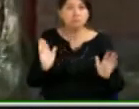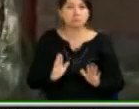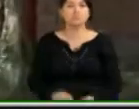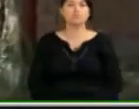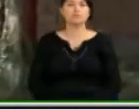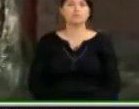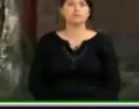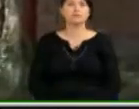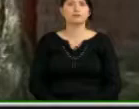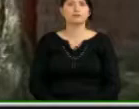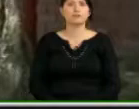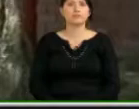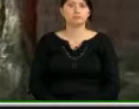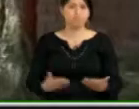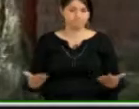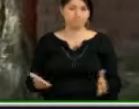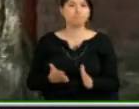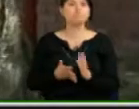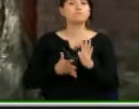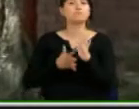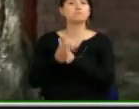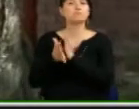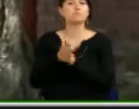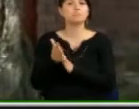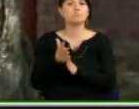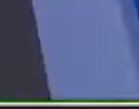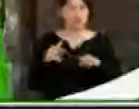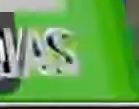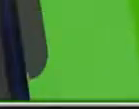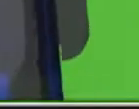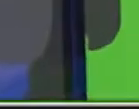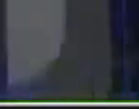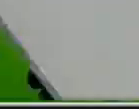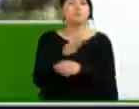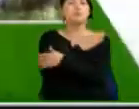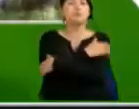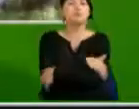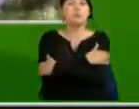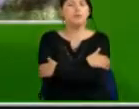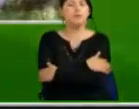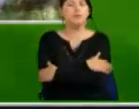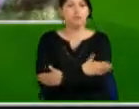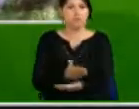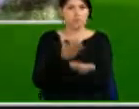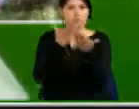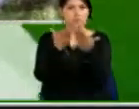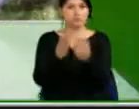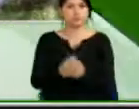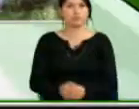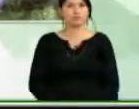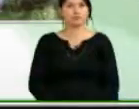especial. Esta es por ahora la información que tenemos desde el municipio de Pamplona. Regreso con ustedes a estudio.